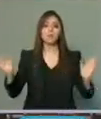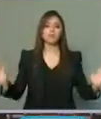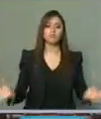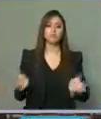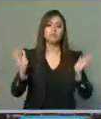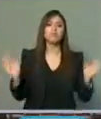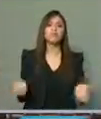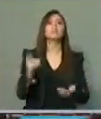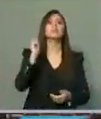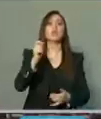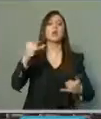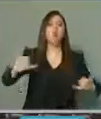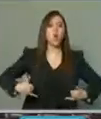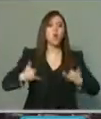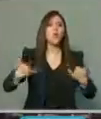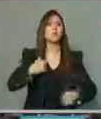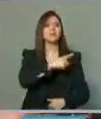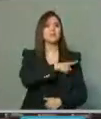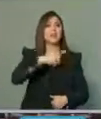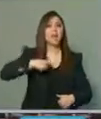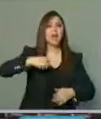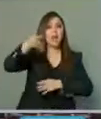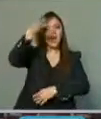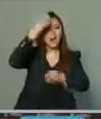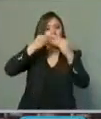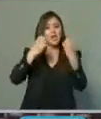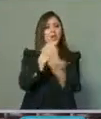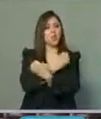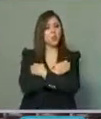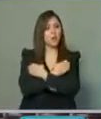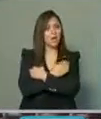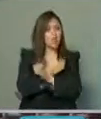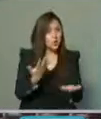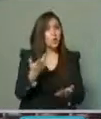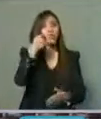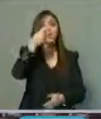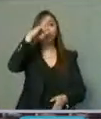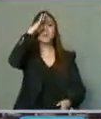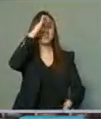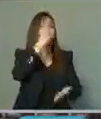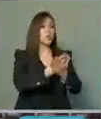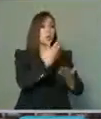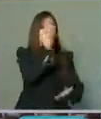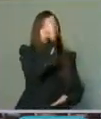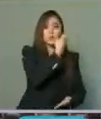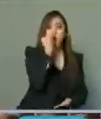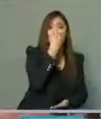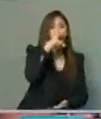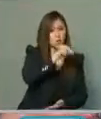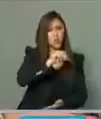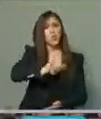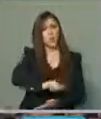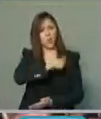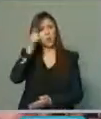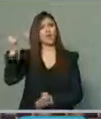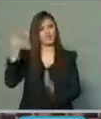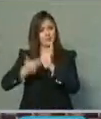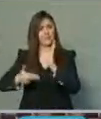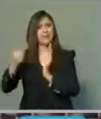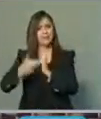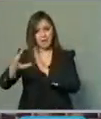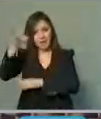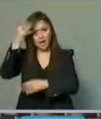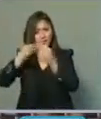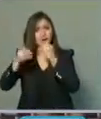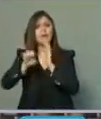a que se eduque y si no es en la escuela, es en los foros donde pueden tener talleres gratuitos, porque es muy distinto tomar cualquier trabajo para tener un dinero